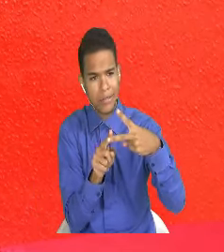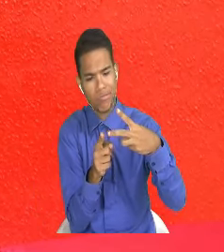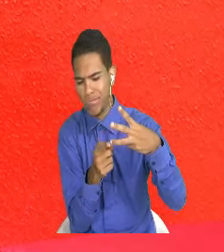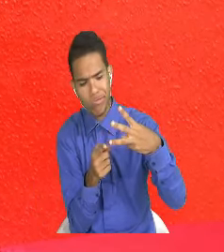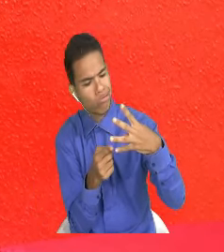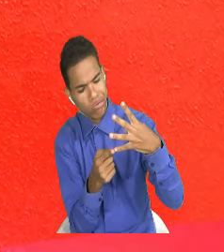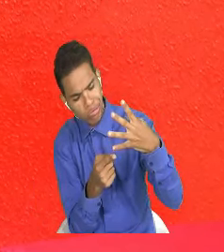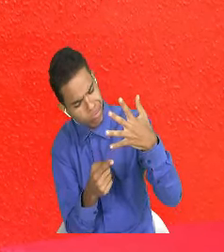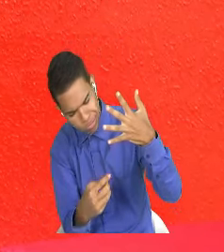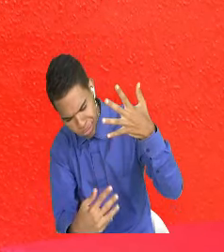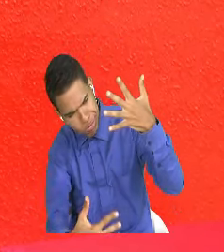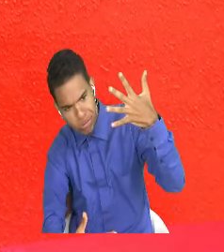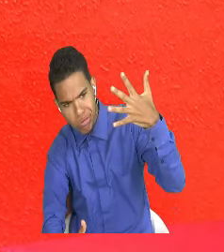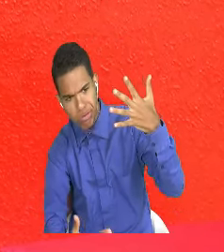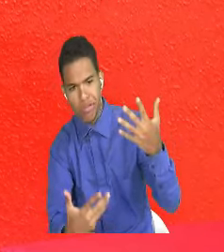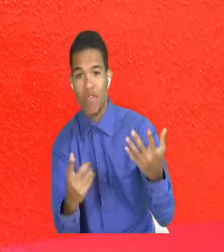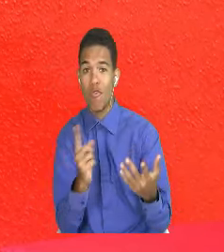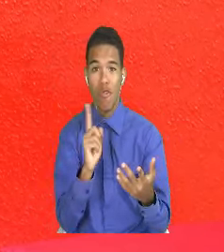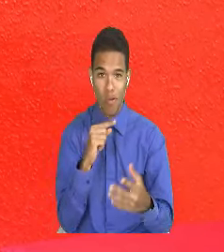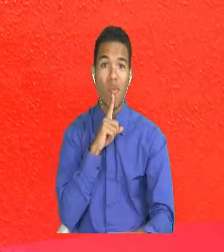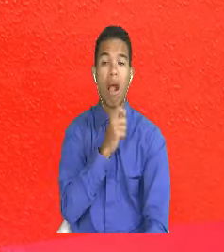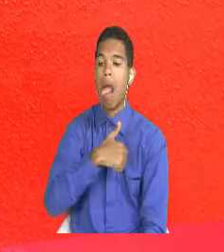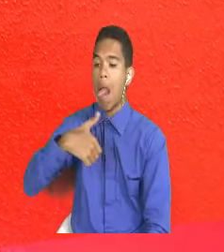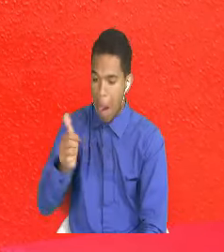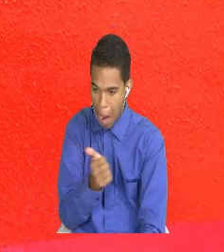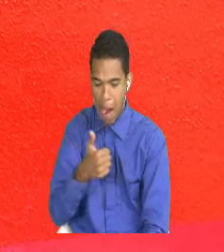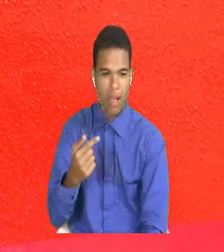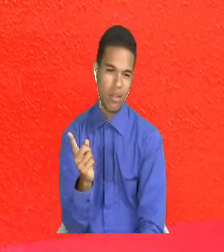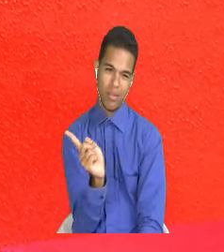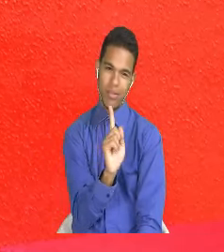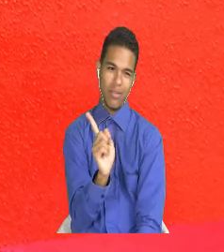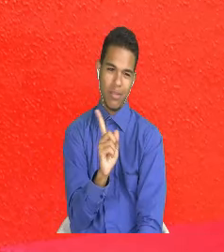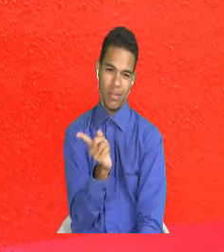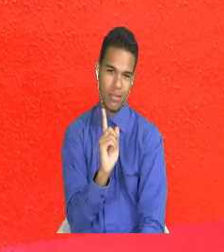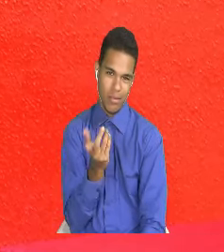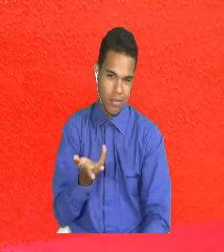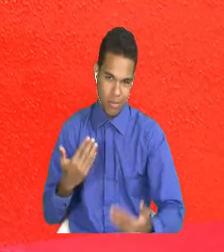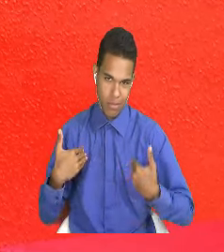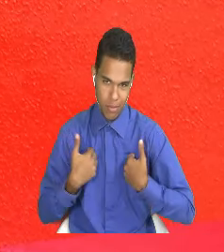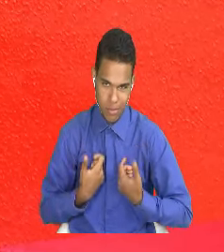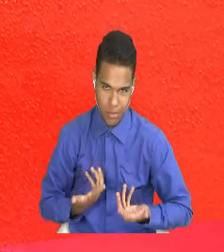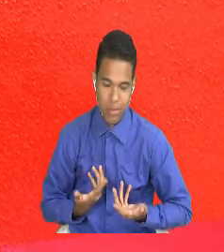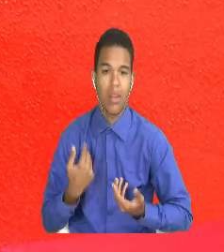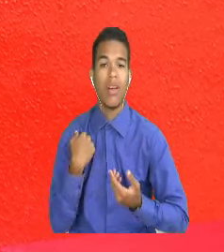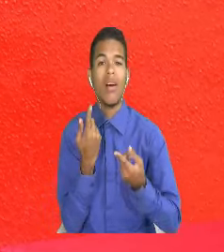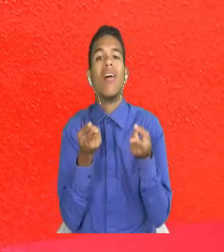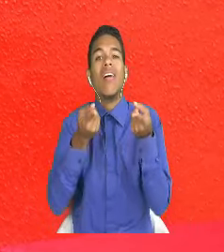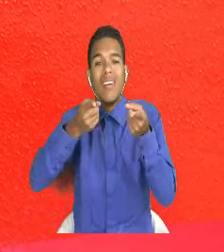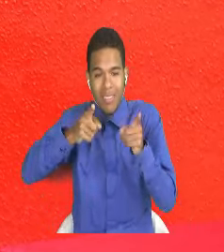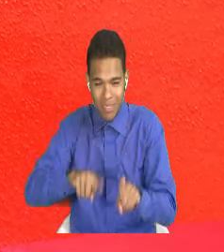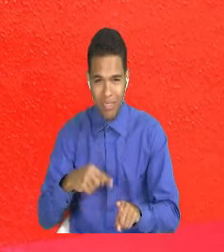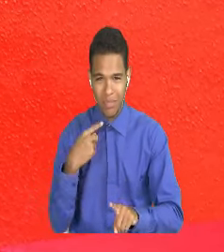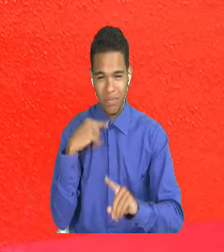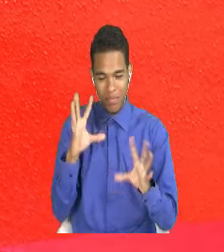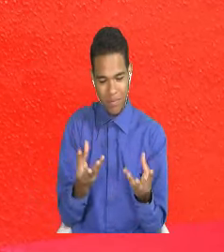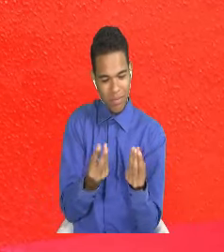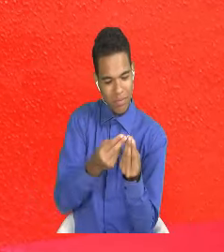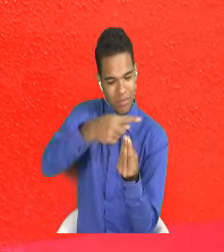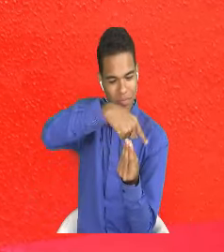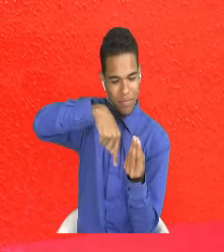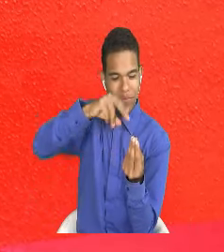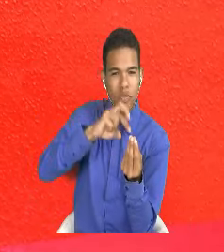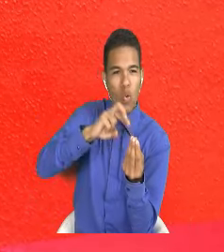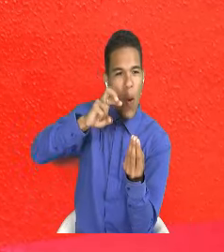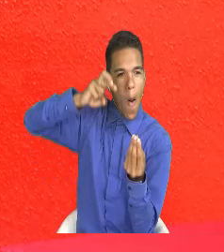veníamos haciendo. También no solo contamos con dos salas de cirugía altamente dotadas, sino con todo un personal idóneo para desarrollar todas